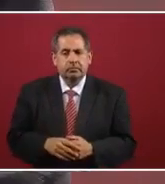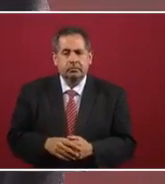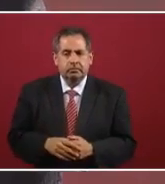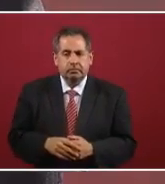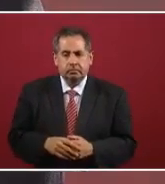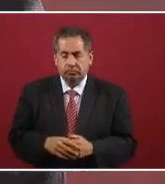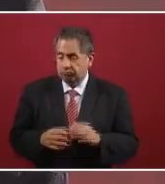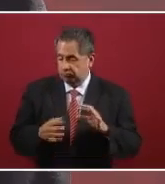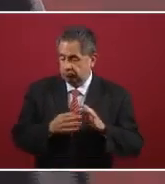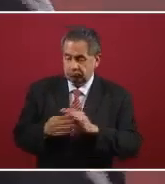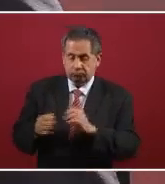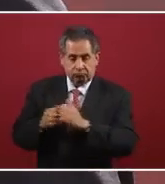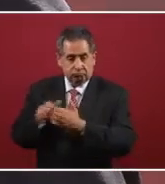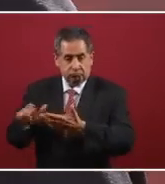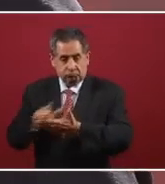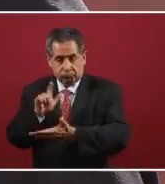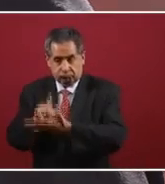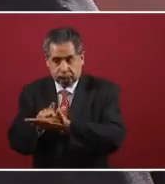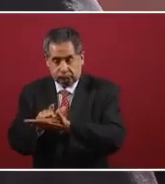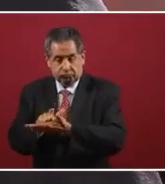de conformidad con la ley,